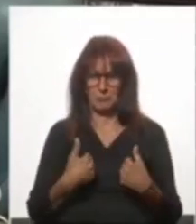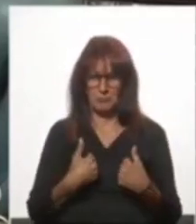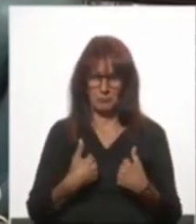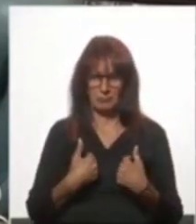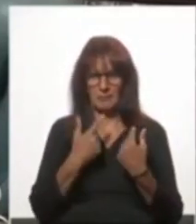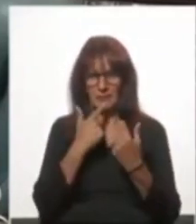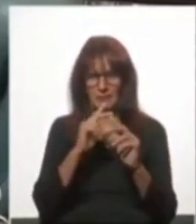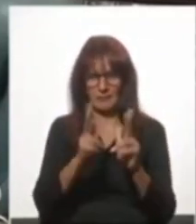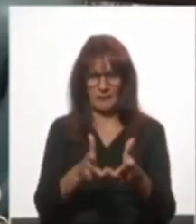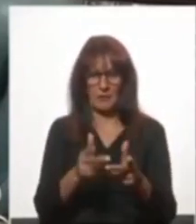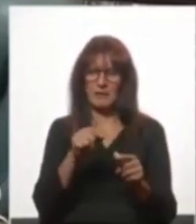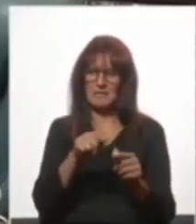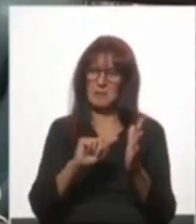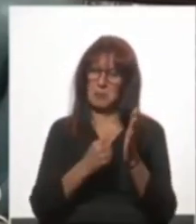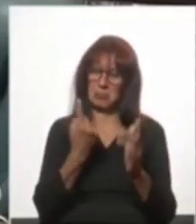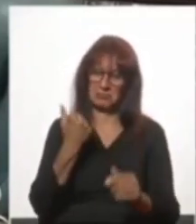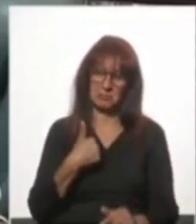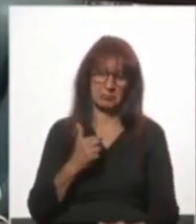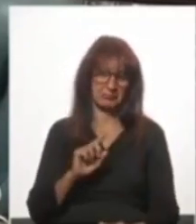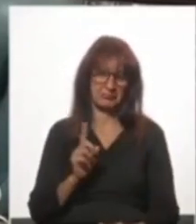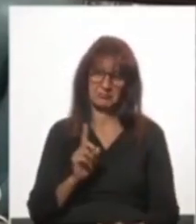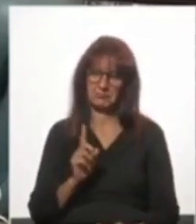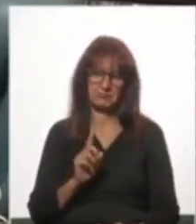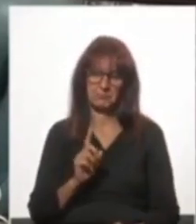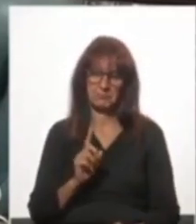a desafiar ese punto,